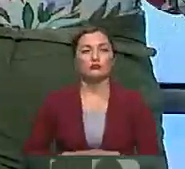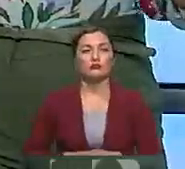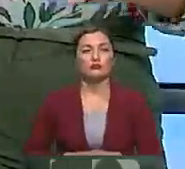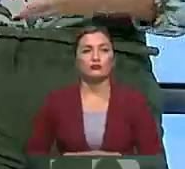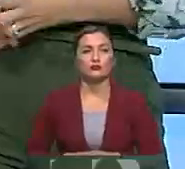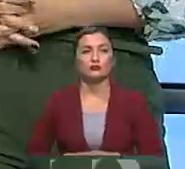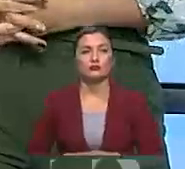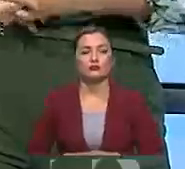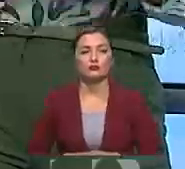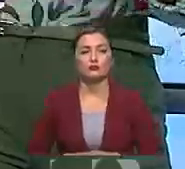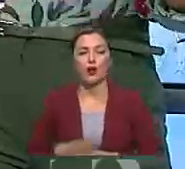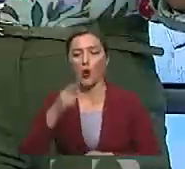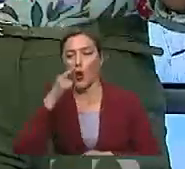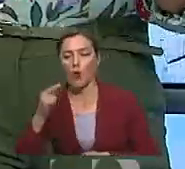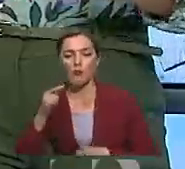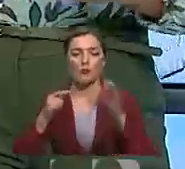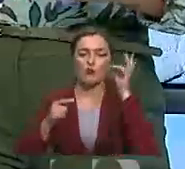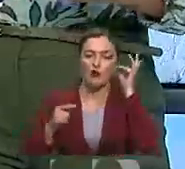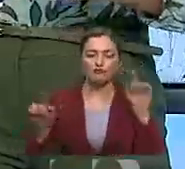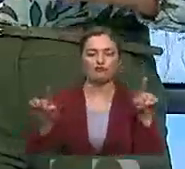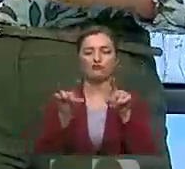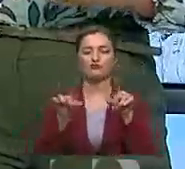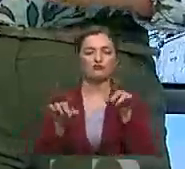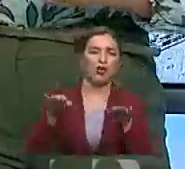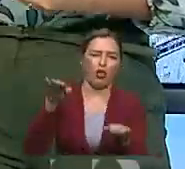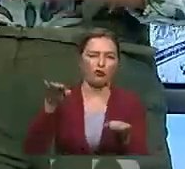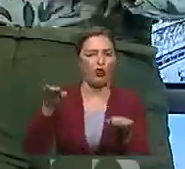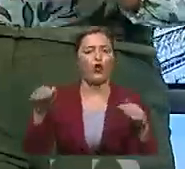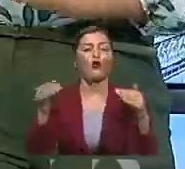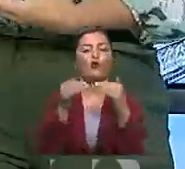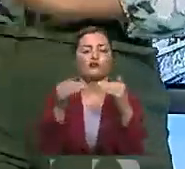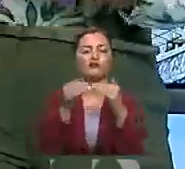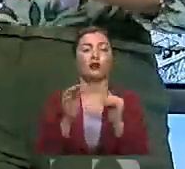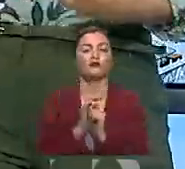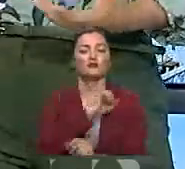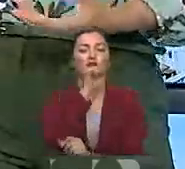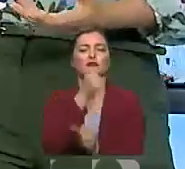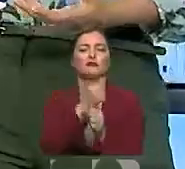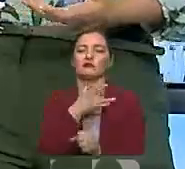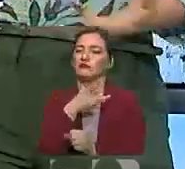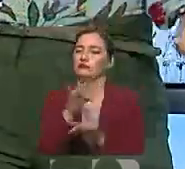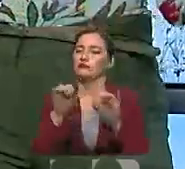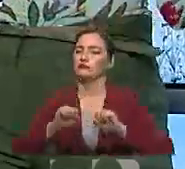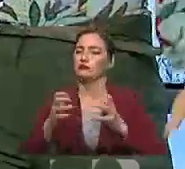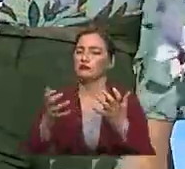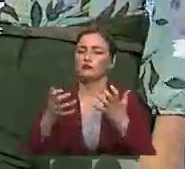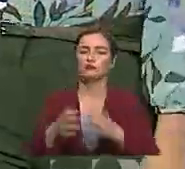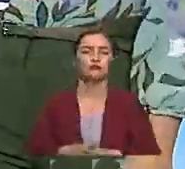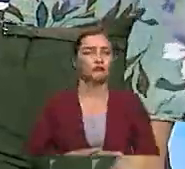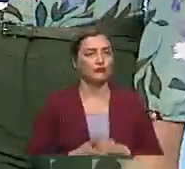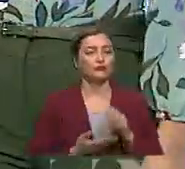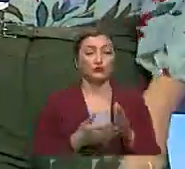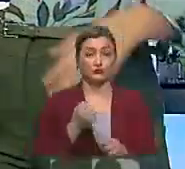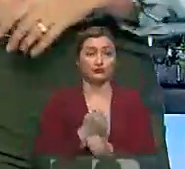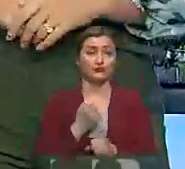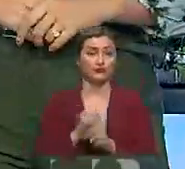igualdad de condiciones para los dos, que exista ese derecho de trabajar en lo que nos gusta, en lo que podemos y en lo que queremos. Y lo vamos demostrando